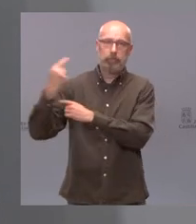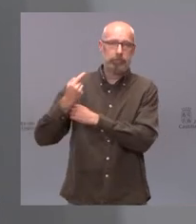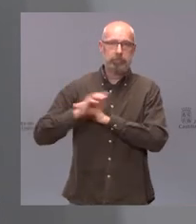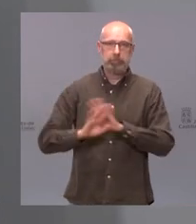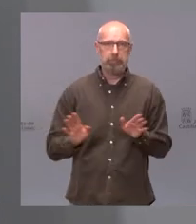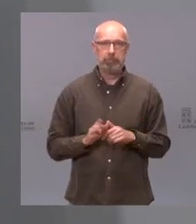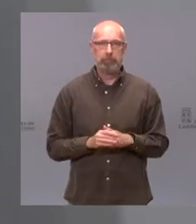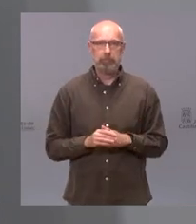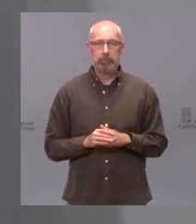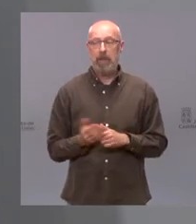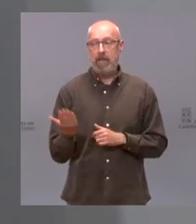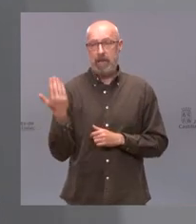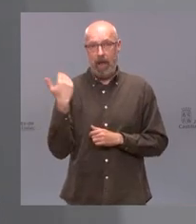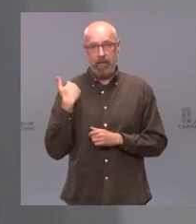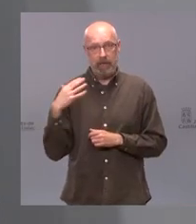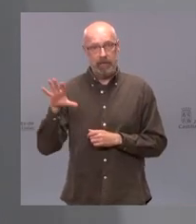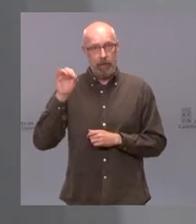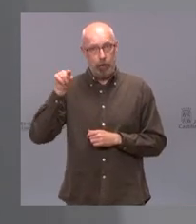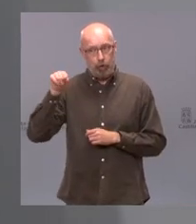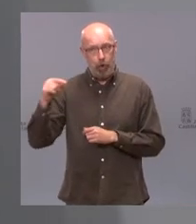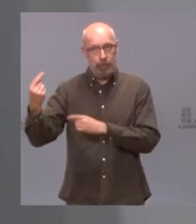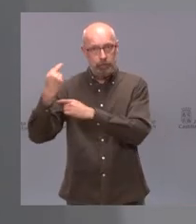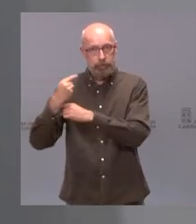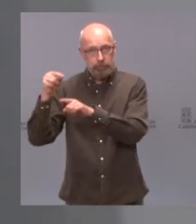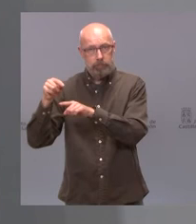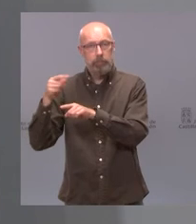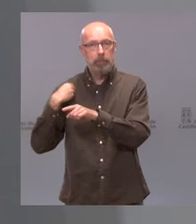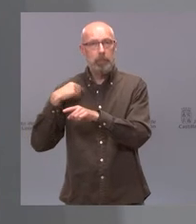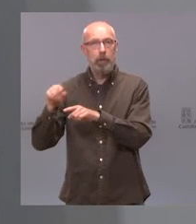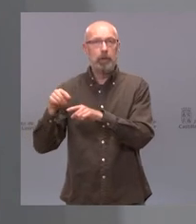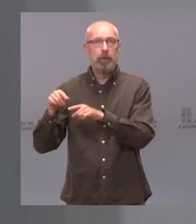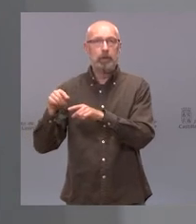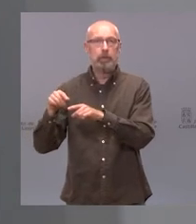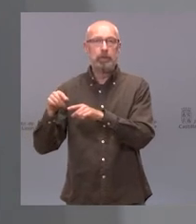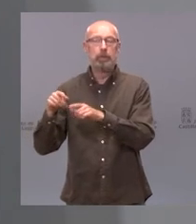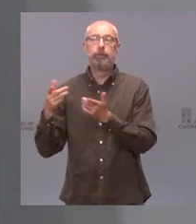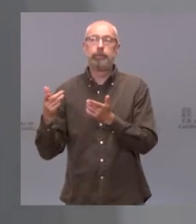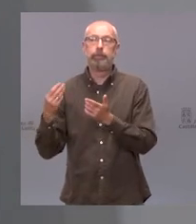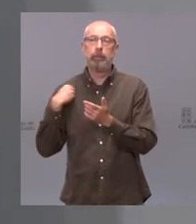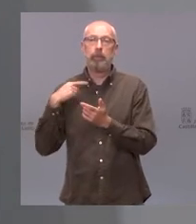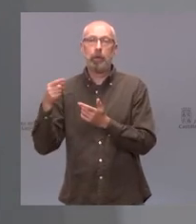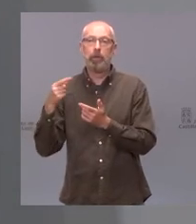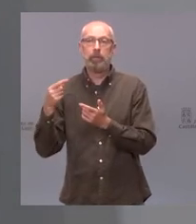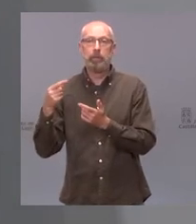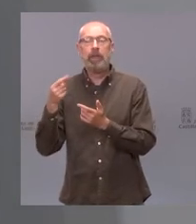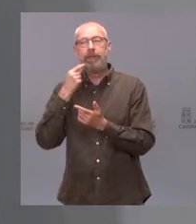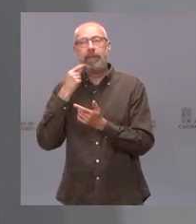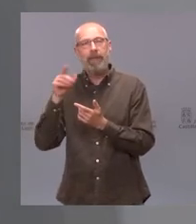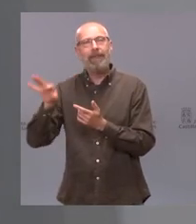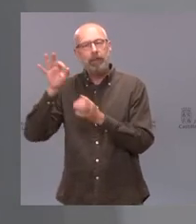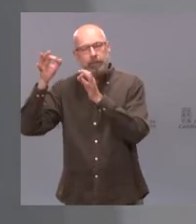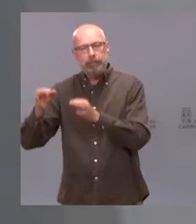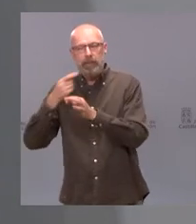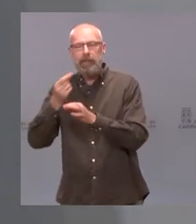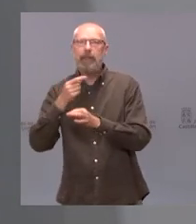la decisión del día de ayer, como permite a los ciudadanos solicitar que se les